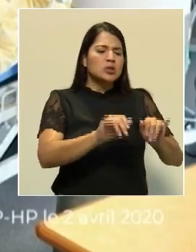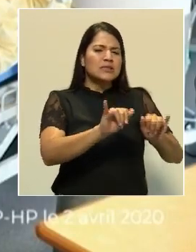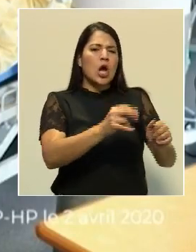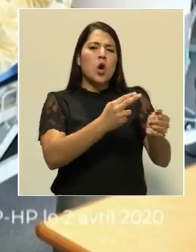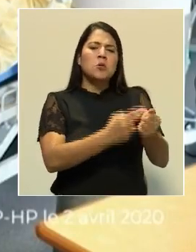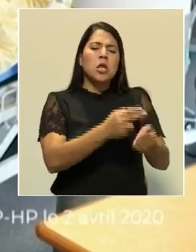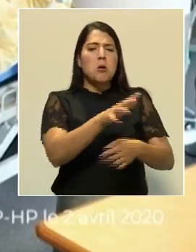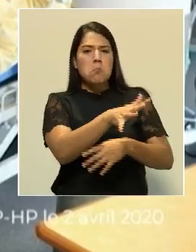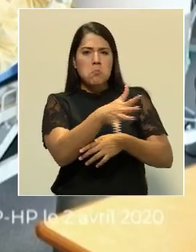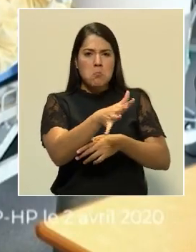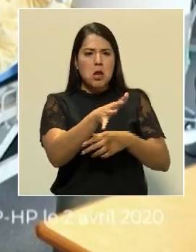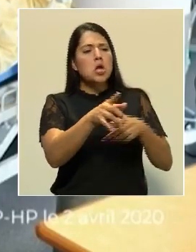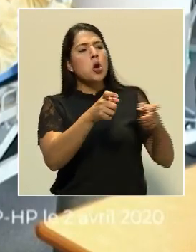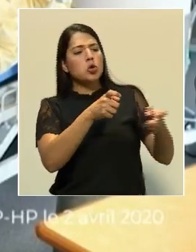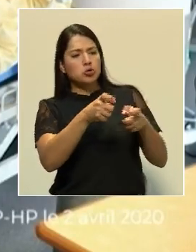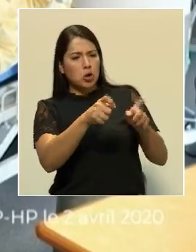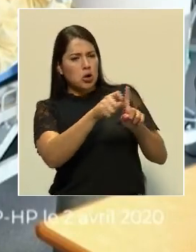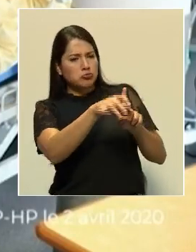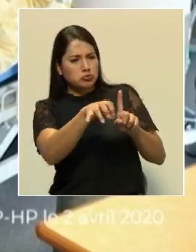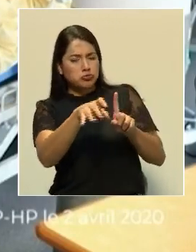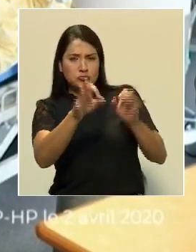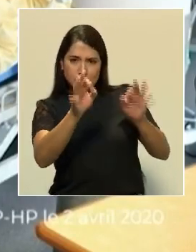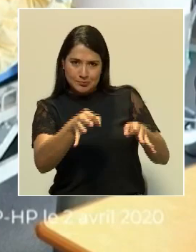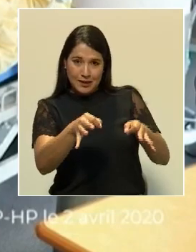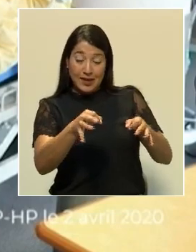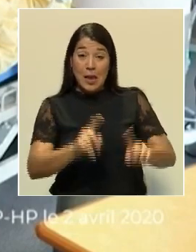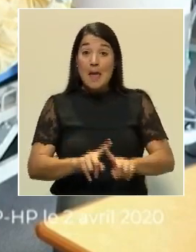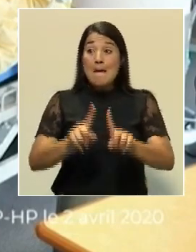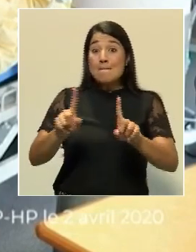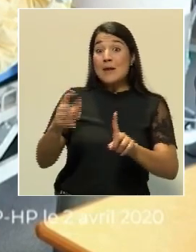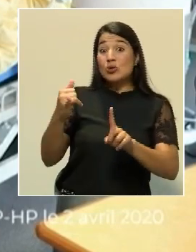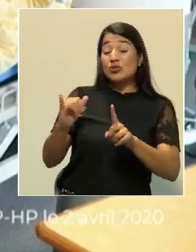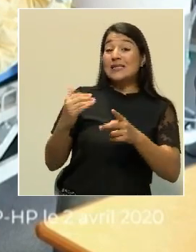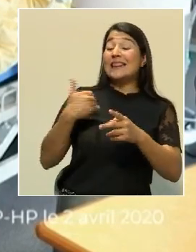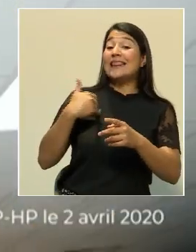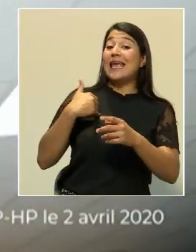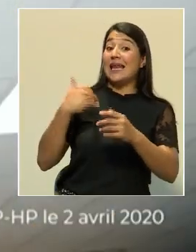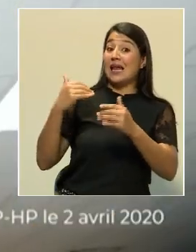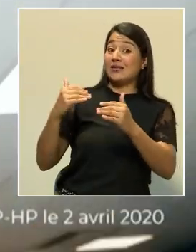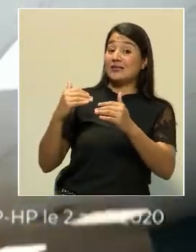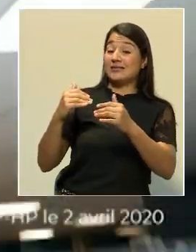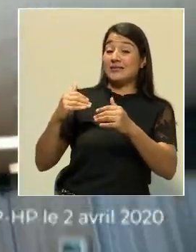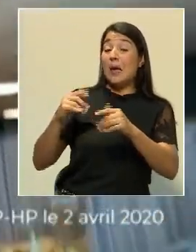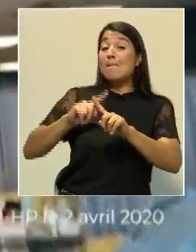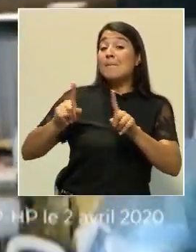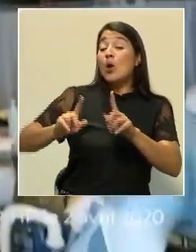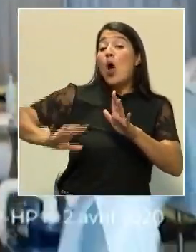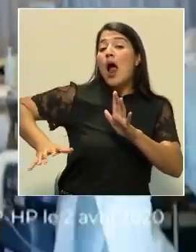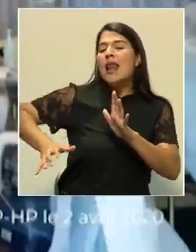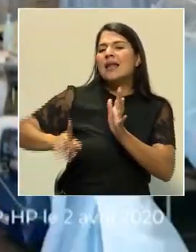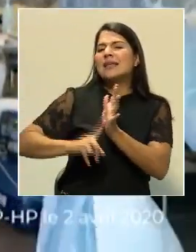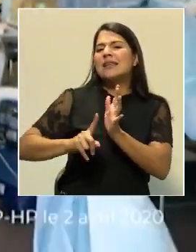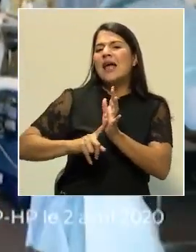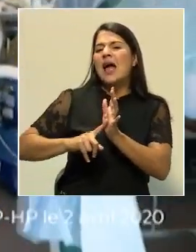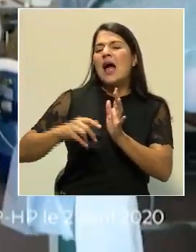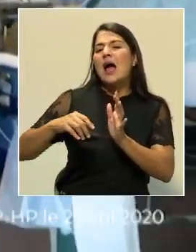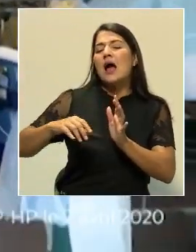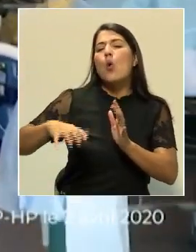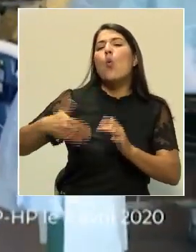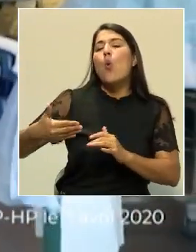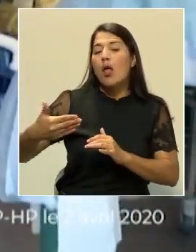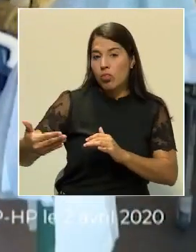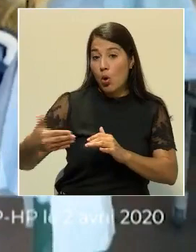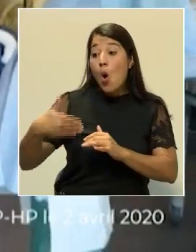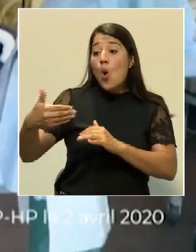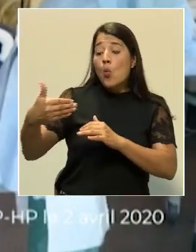control sobre los casos es aceptable. Mientras que cuando hay un riesgo alto se declara alerta naranja, que ocurre en los cantones